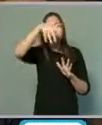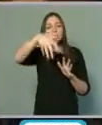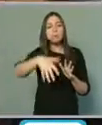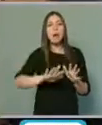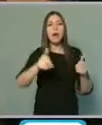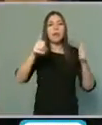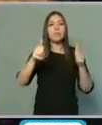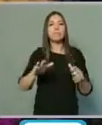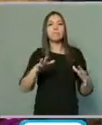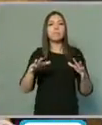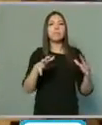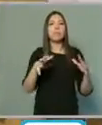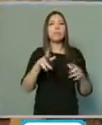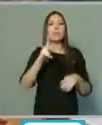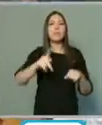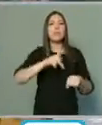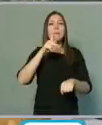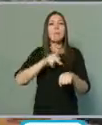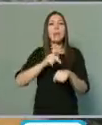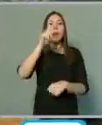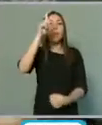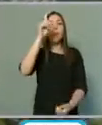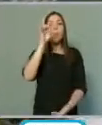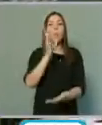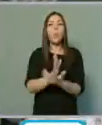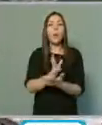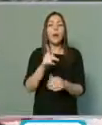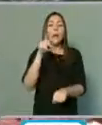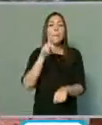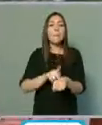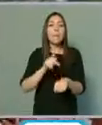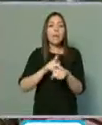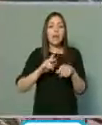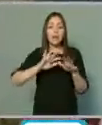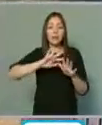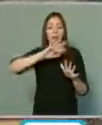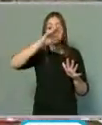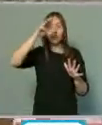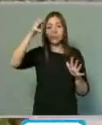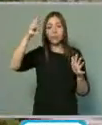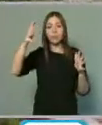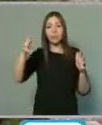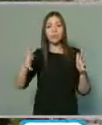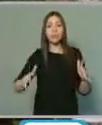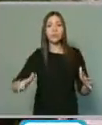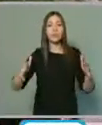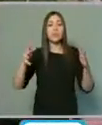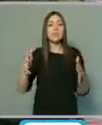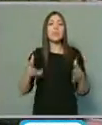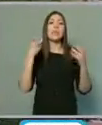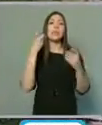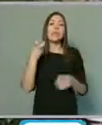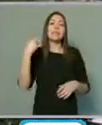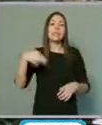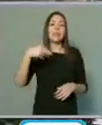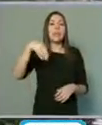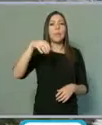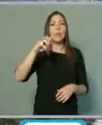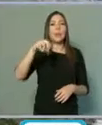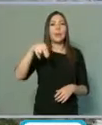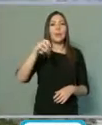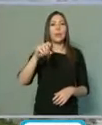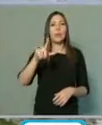Esas conformaciones geológicas que realmente ya se hicieron piedra, pues eso es, pero nada más en una sola pieza. Imagínense